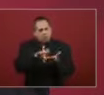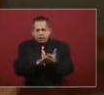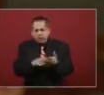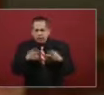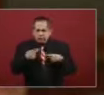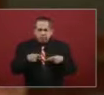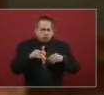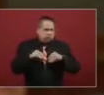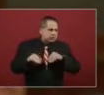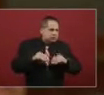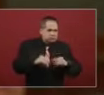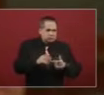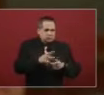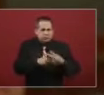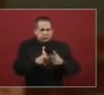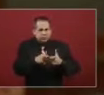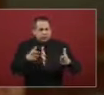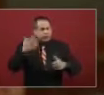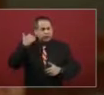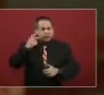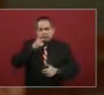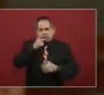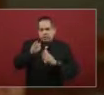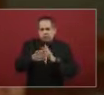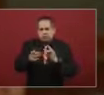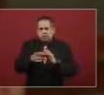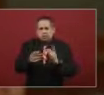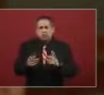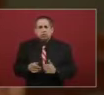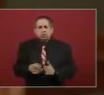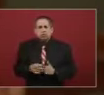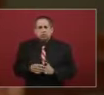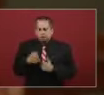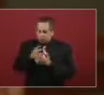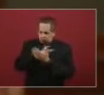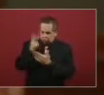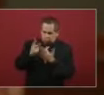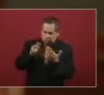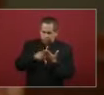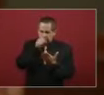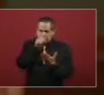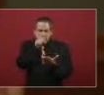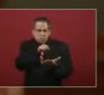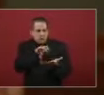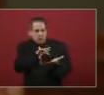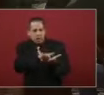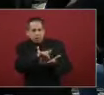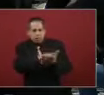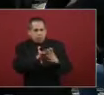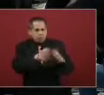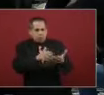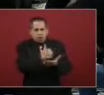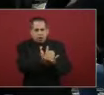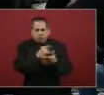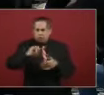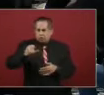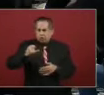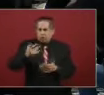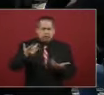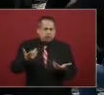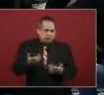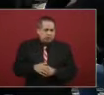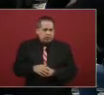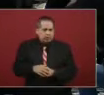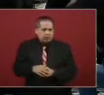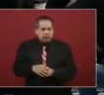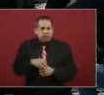dinamismo y ese crecimiento, pues mucho se habló, porque así están en su programa, del apoyo a esa ciudad, en el sentido